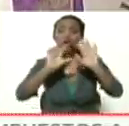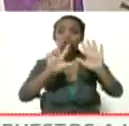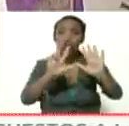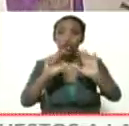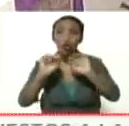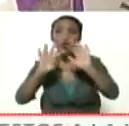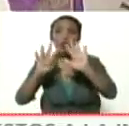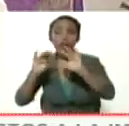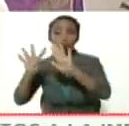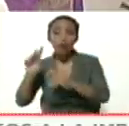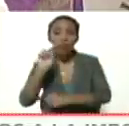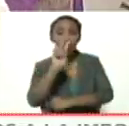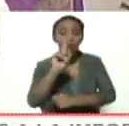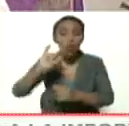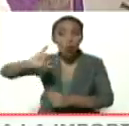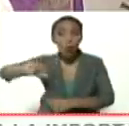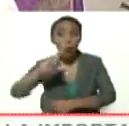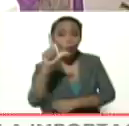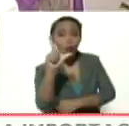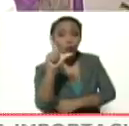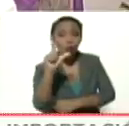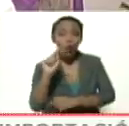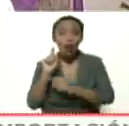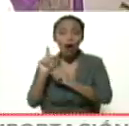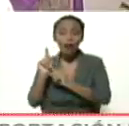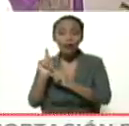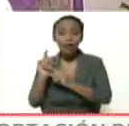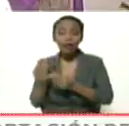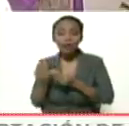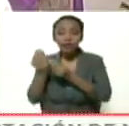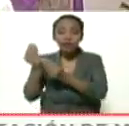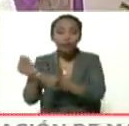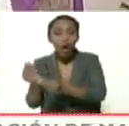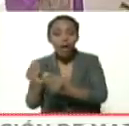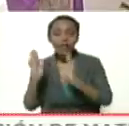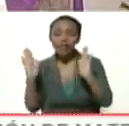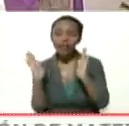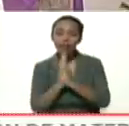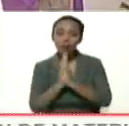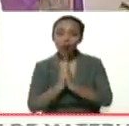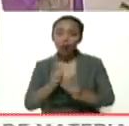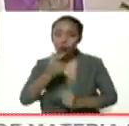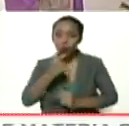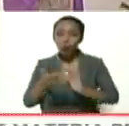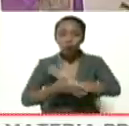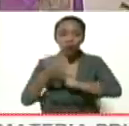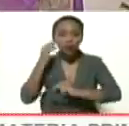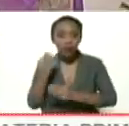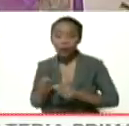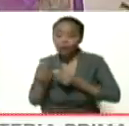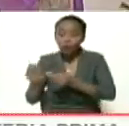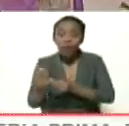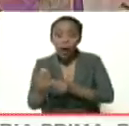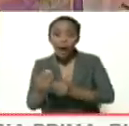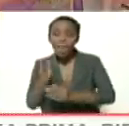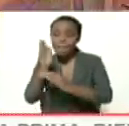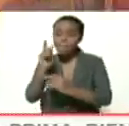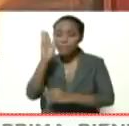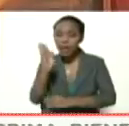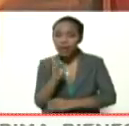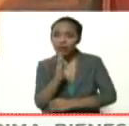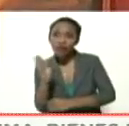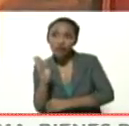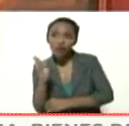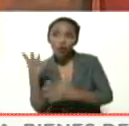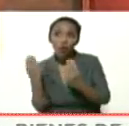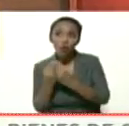1899, un 2 de julio, fue consagrada al Santísimo Sacramento. Recibamos pues la bendición con el